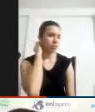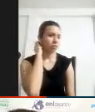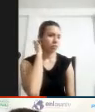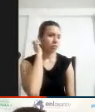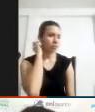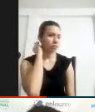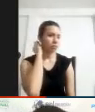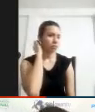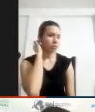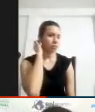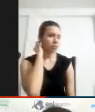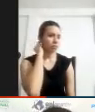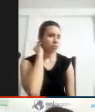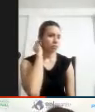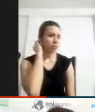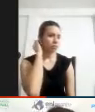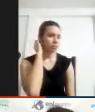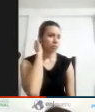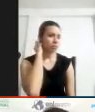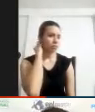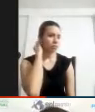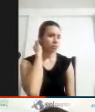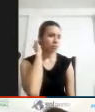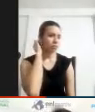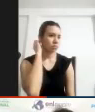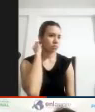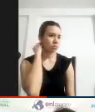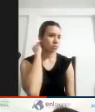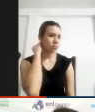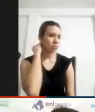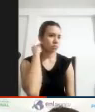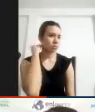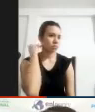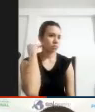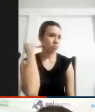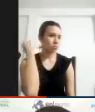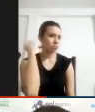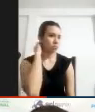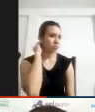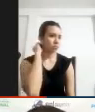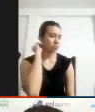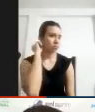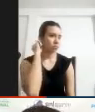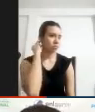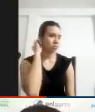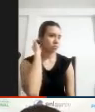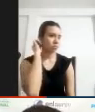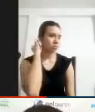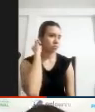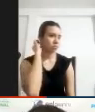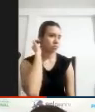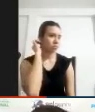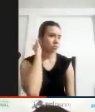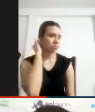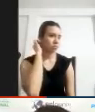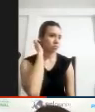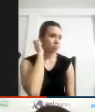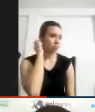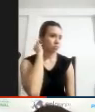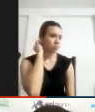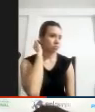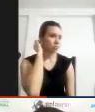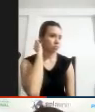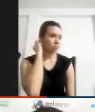mira, y por eso yo les decía al inicio, mira, el derecho de registrar en la notarial verdaderamente tiene un campo laboral en el ejercicio de la